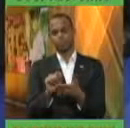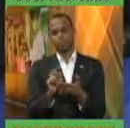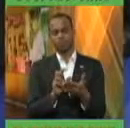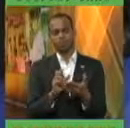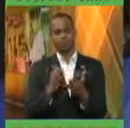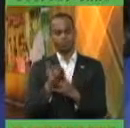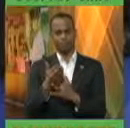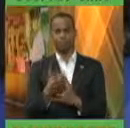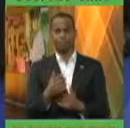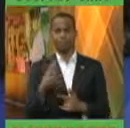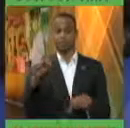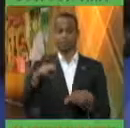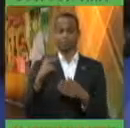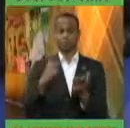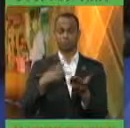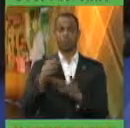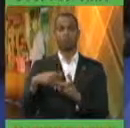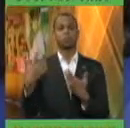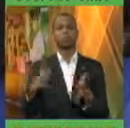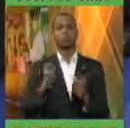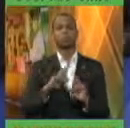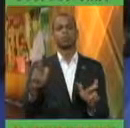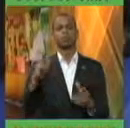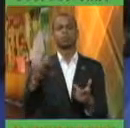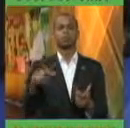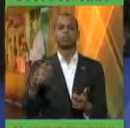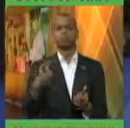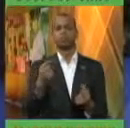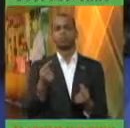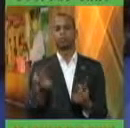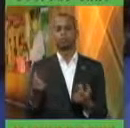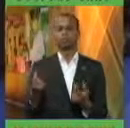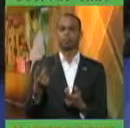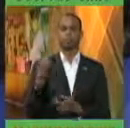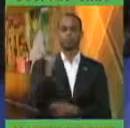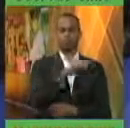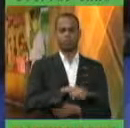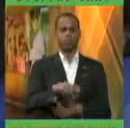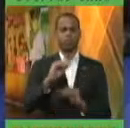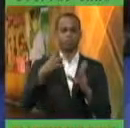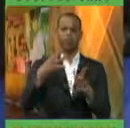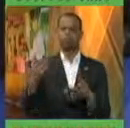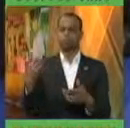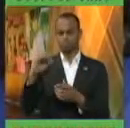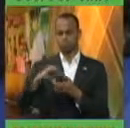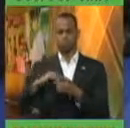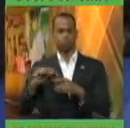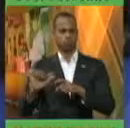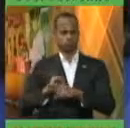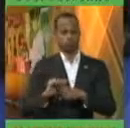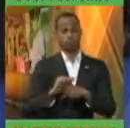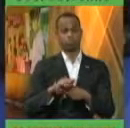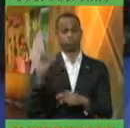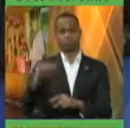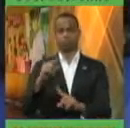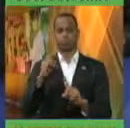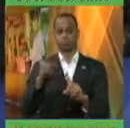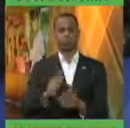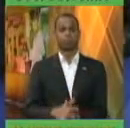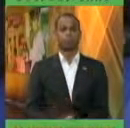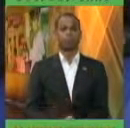momento este programa está preparado eso lo que queda de la dama decorada y deforme los multiplicadores por ahí va mi hermano que